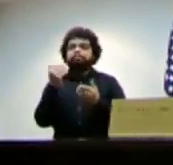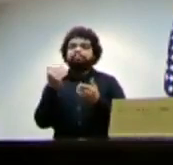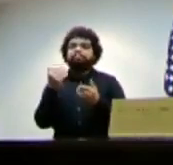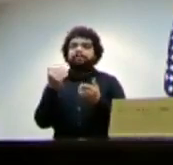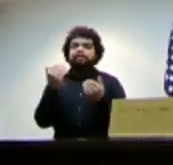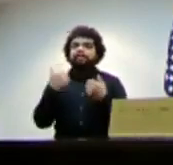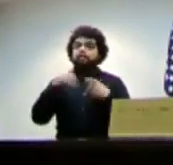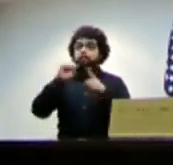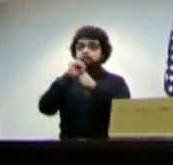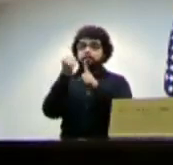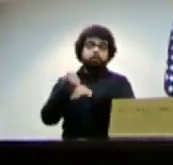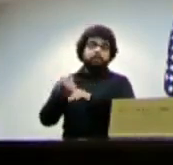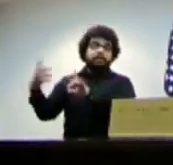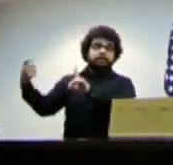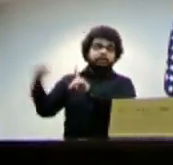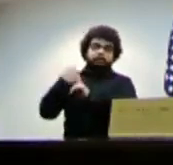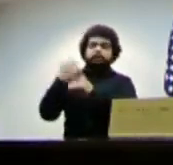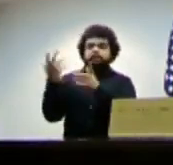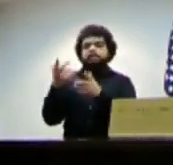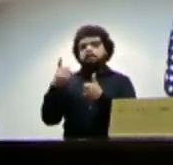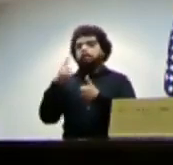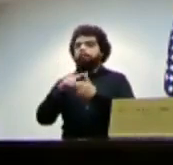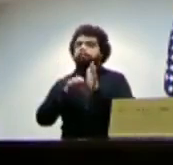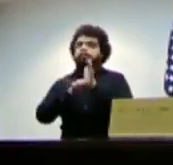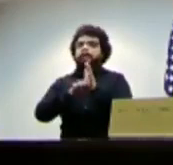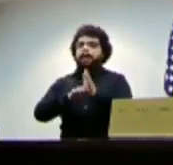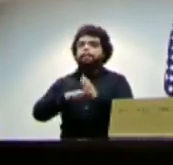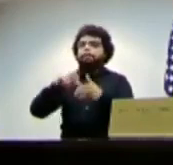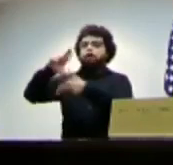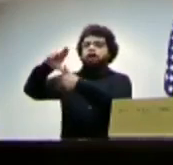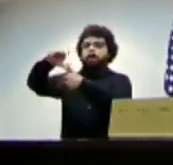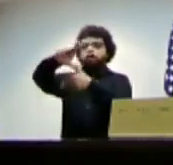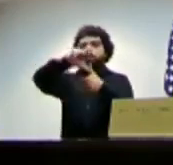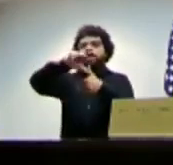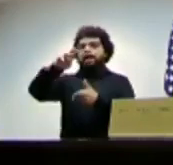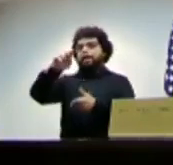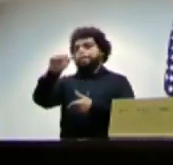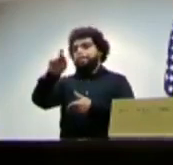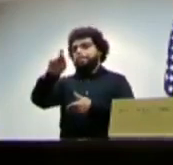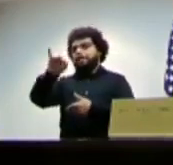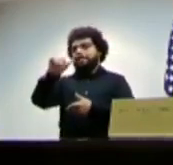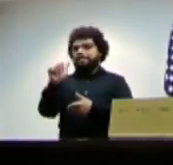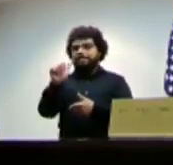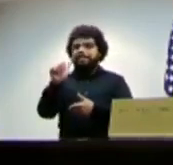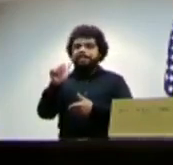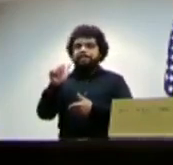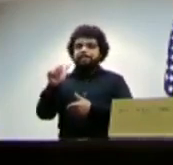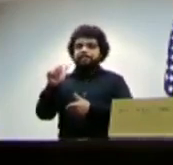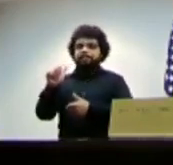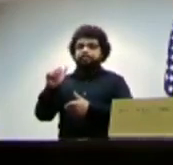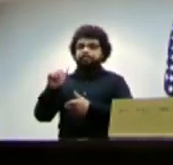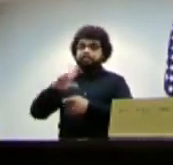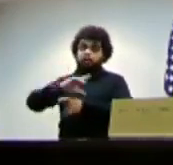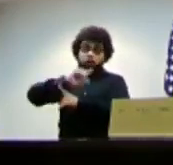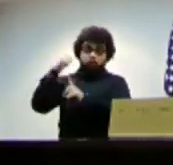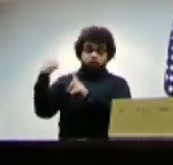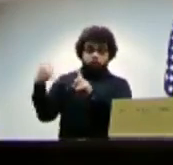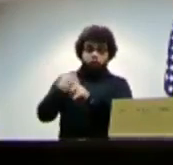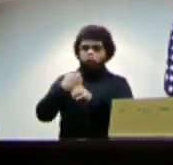¿verdad? Tuvimos el huracán María. Uh-huh. El huracán María nos trastocó todos nuestros